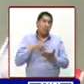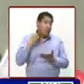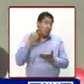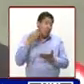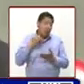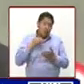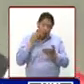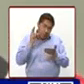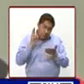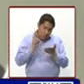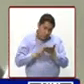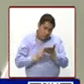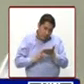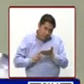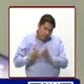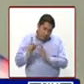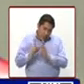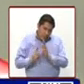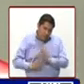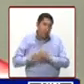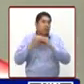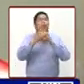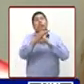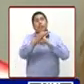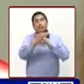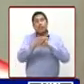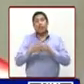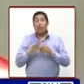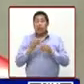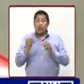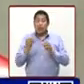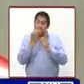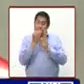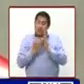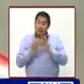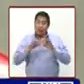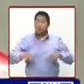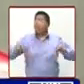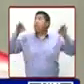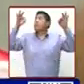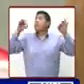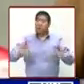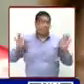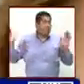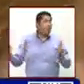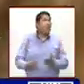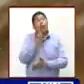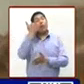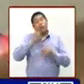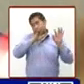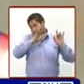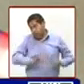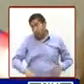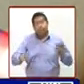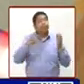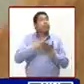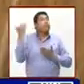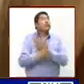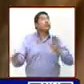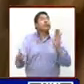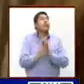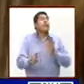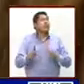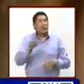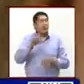remitir la lista de las ternas para que se organice el proceso electoral. La nueva redacción de este proyecto de ley, en